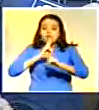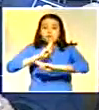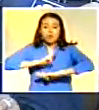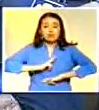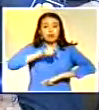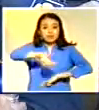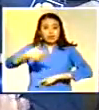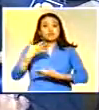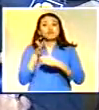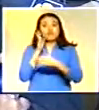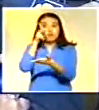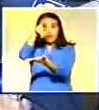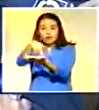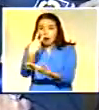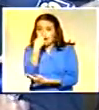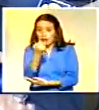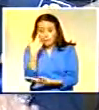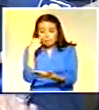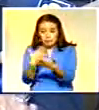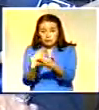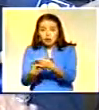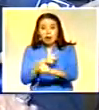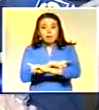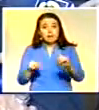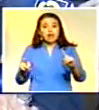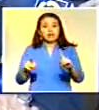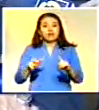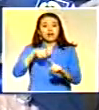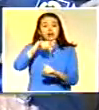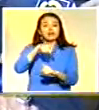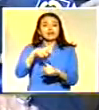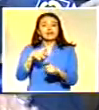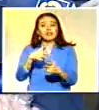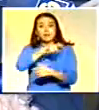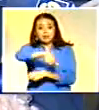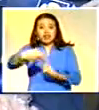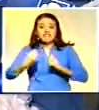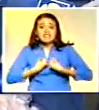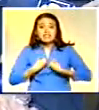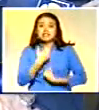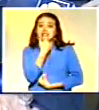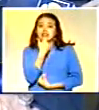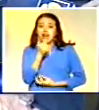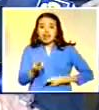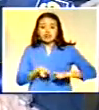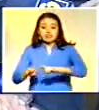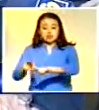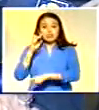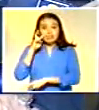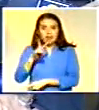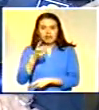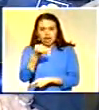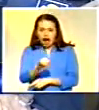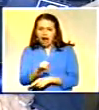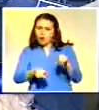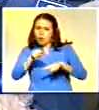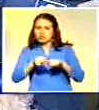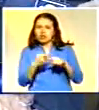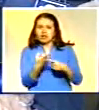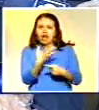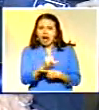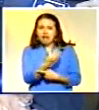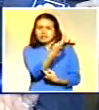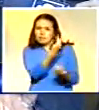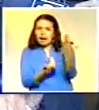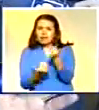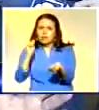subiendo. Pero cualquier cosa, la gente que vive en adyacente a la quebrada, si ven que comienza a bajar escombros, algún sedimento